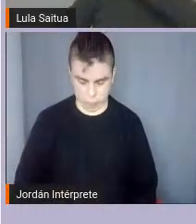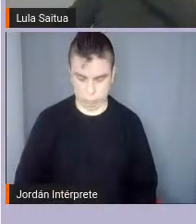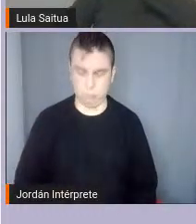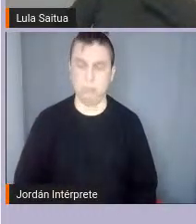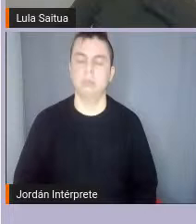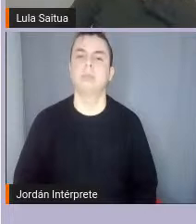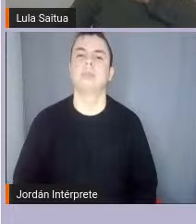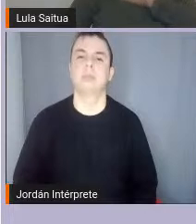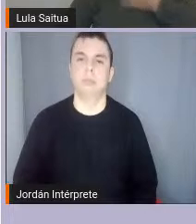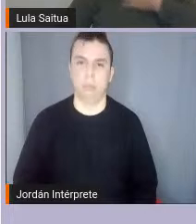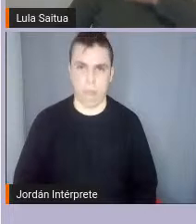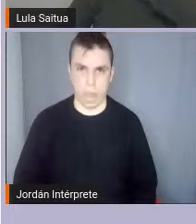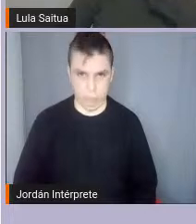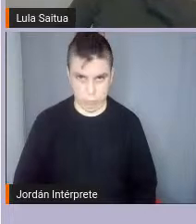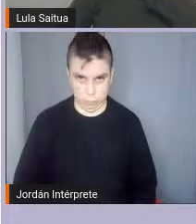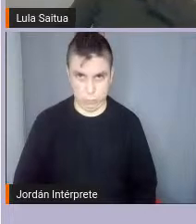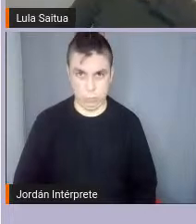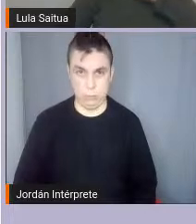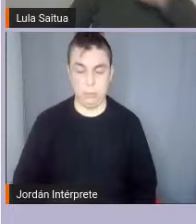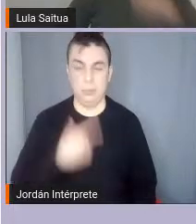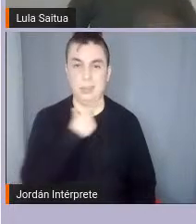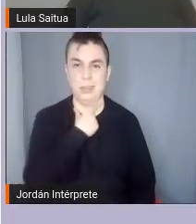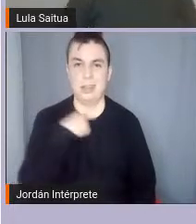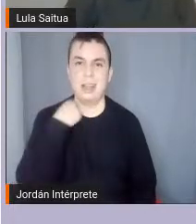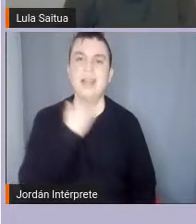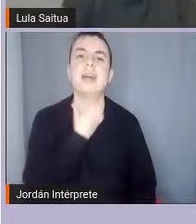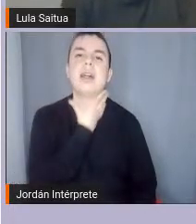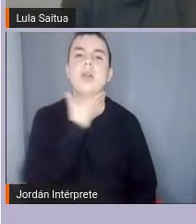a activar nuestro cuello.